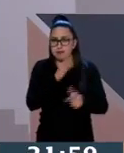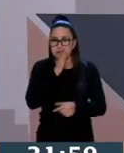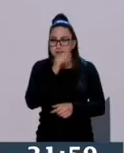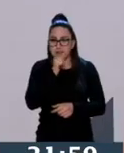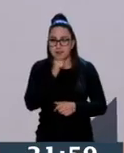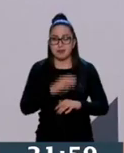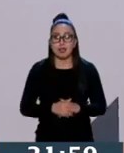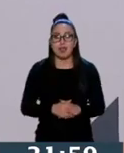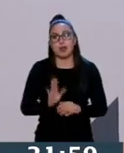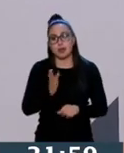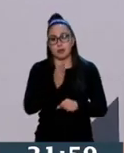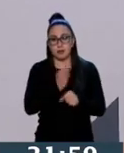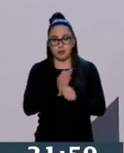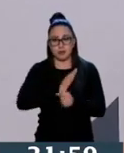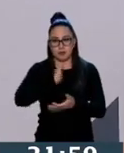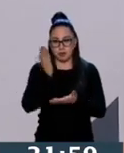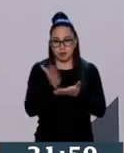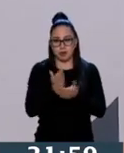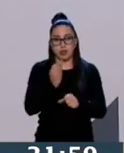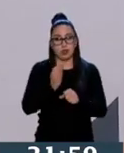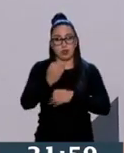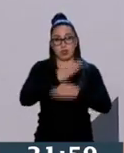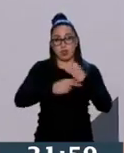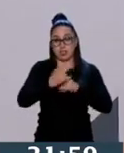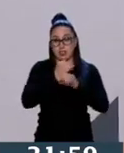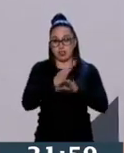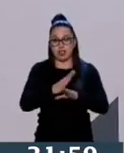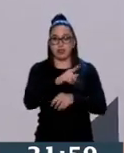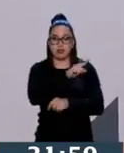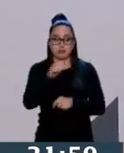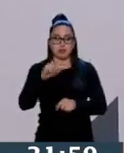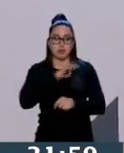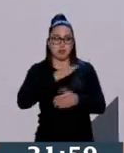Bueno, pues aquí lo vamos a dejar, ahí están las investigaciones